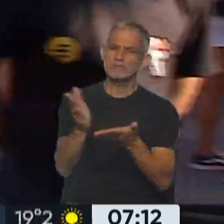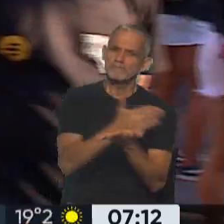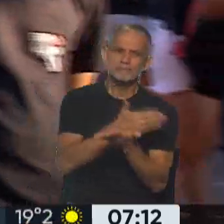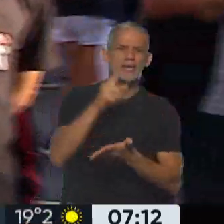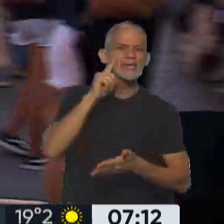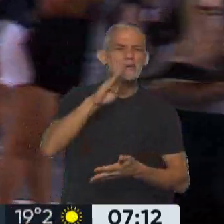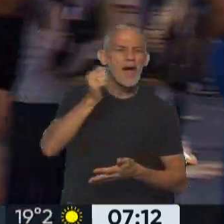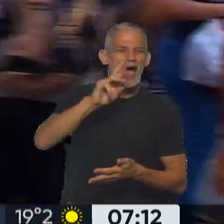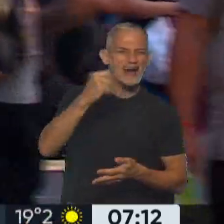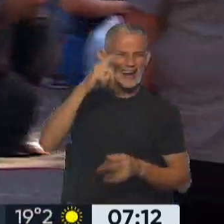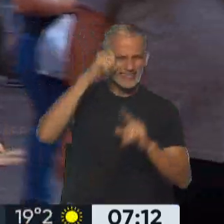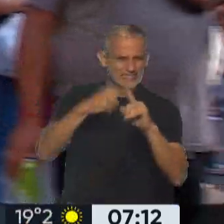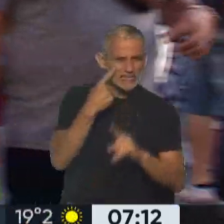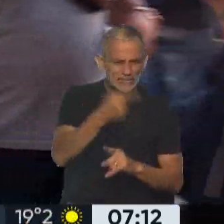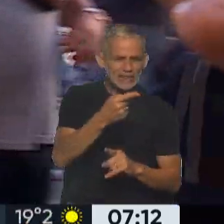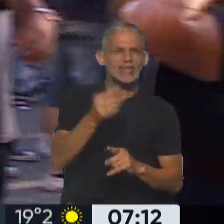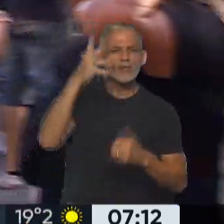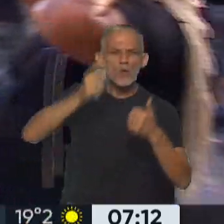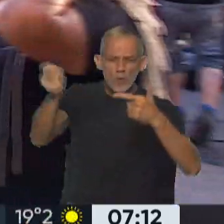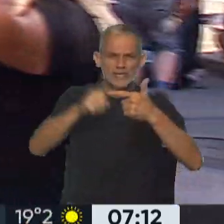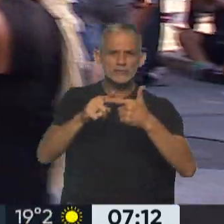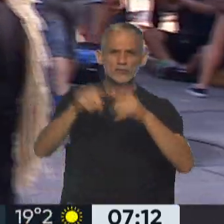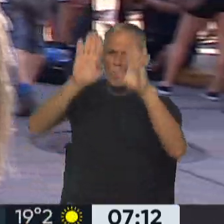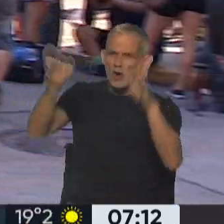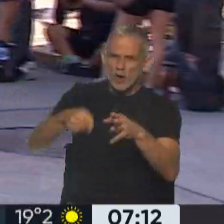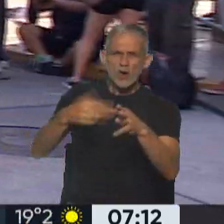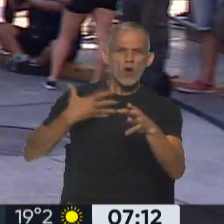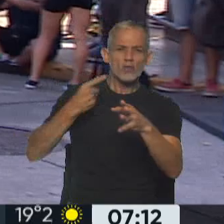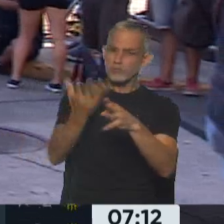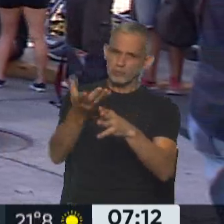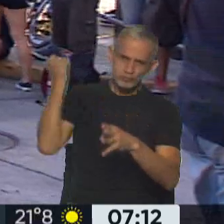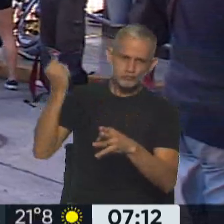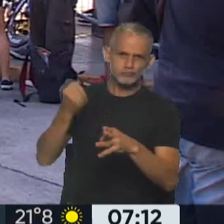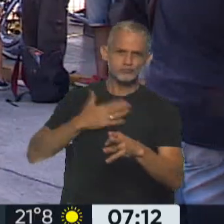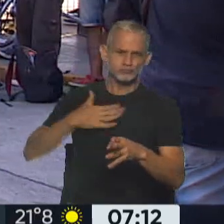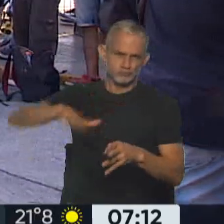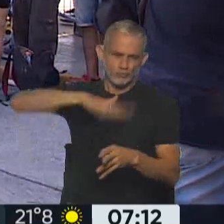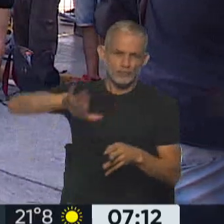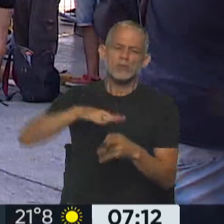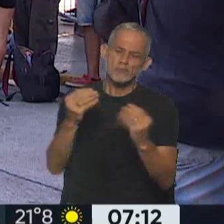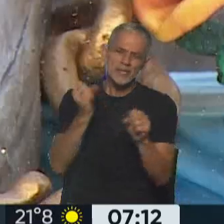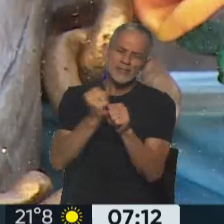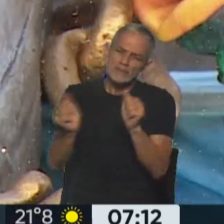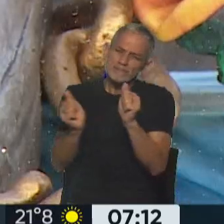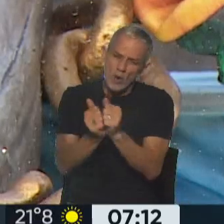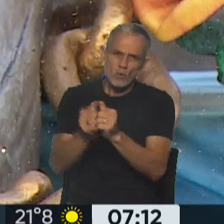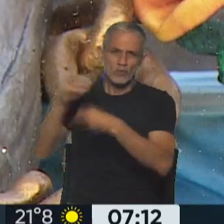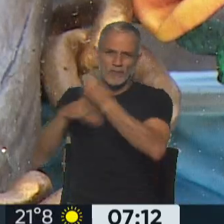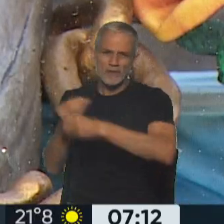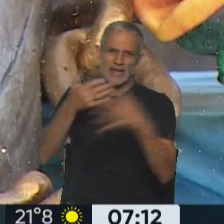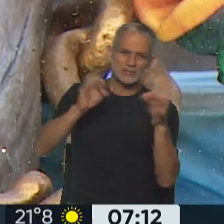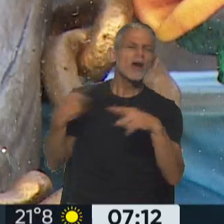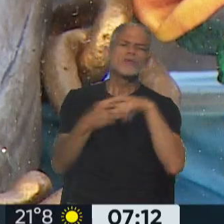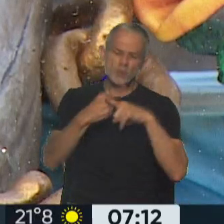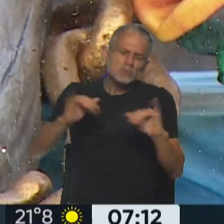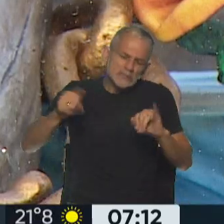Ibarra hasta el juicio y todos estos años, la expropiación que logramos este año, fue porque lo hicimos codo a codo. No sin discusiones, no